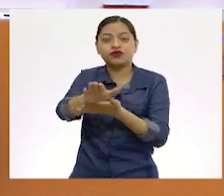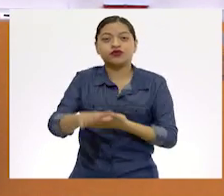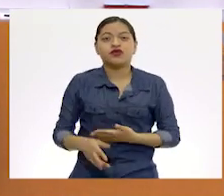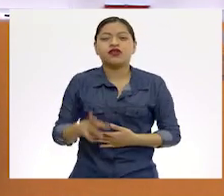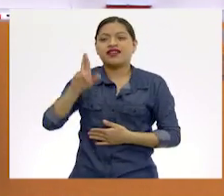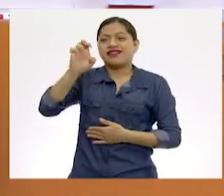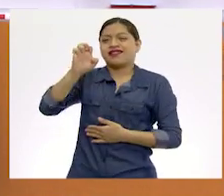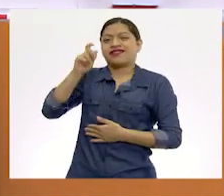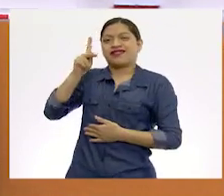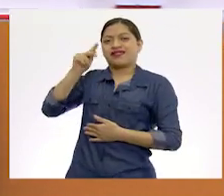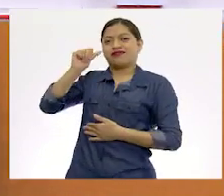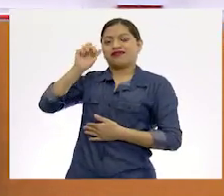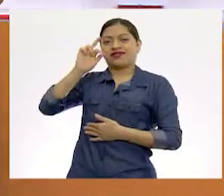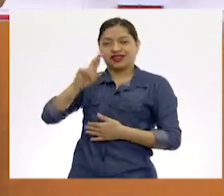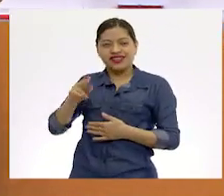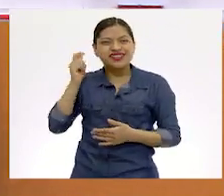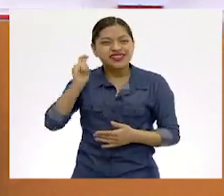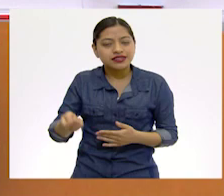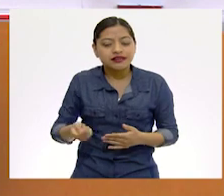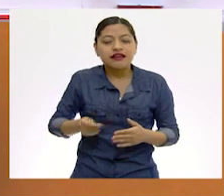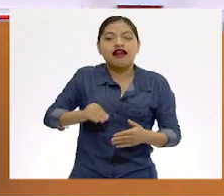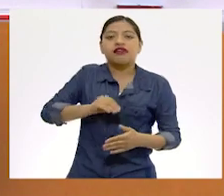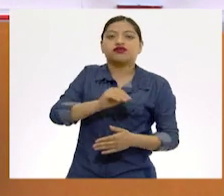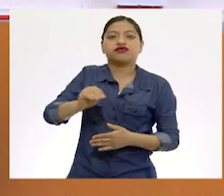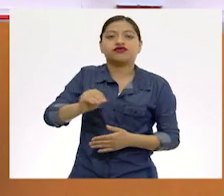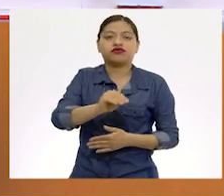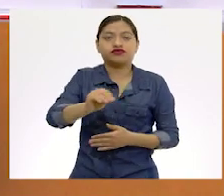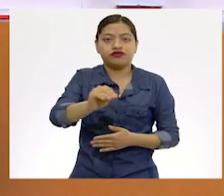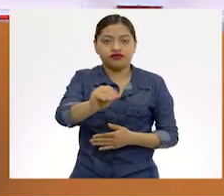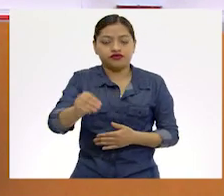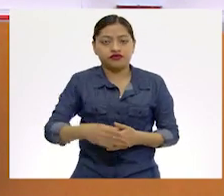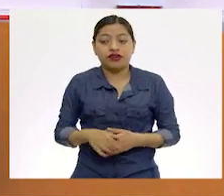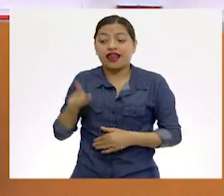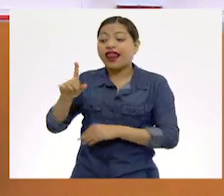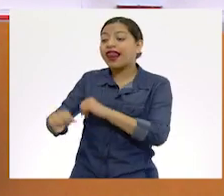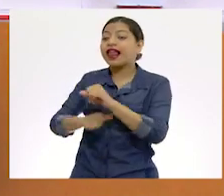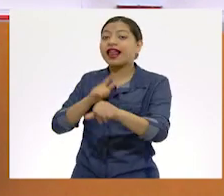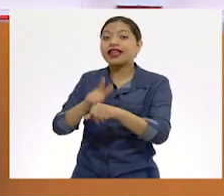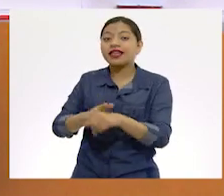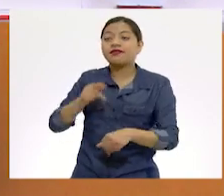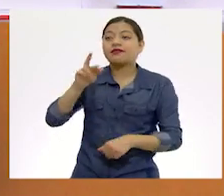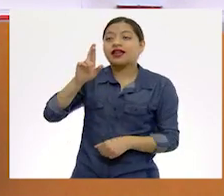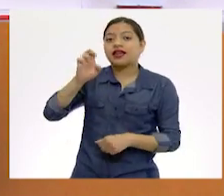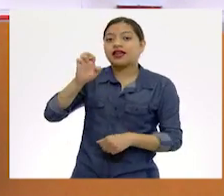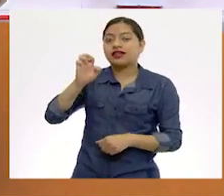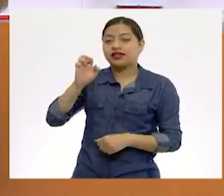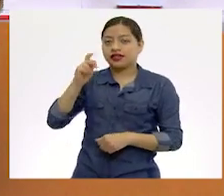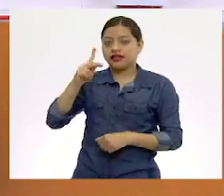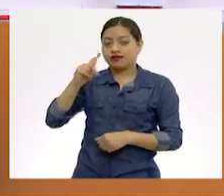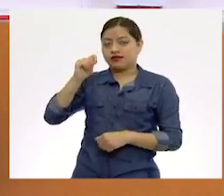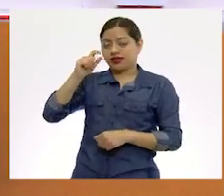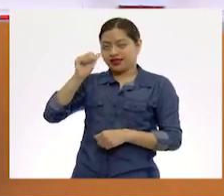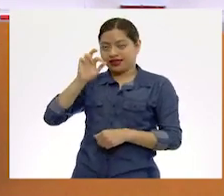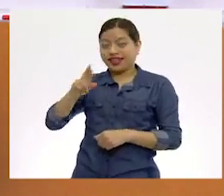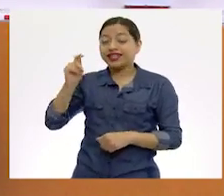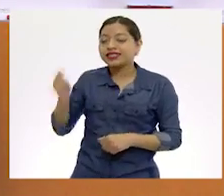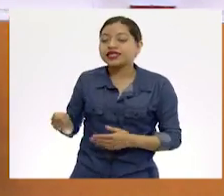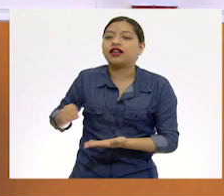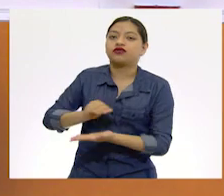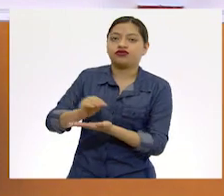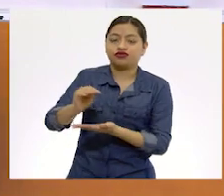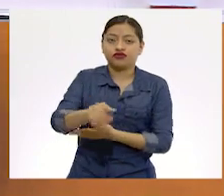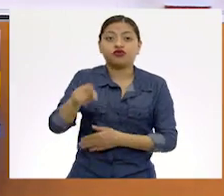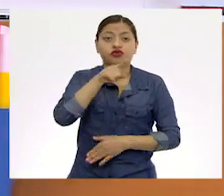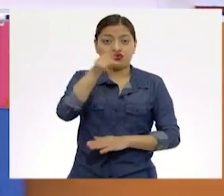significa arrastrarse. Y cuando un animal decimos que está reptando es porque se arrastra. Si ustedes observaron bien